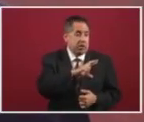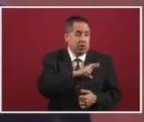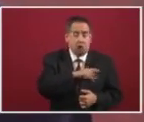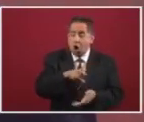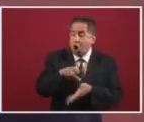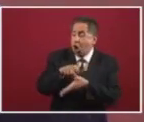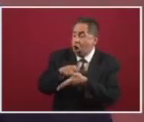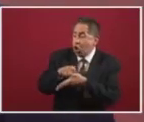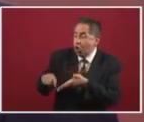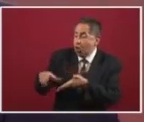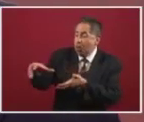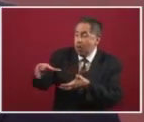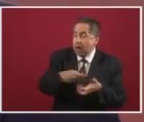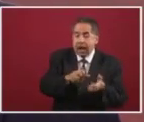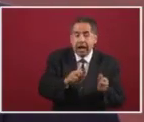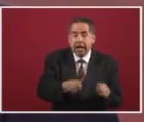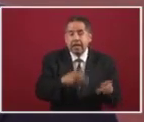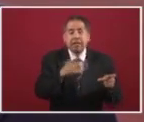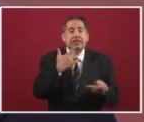vendieran gasolina.